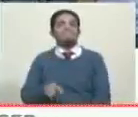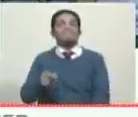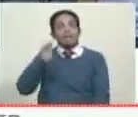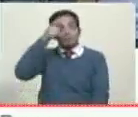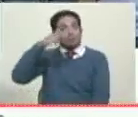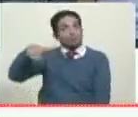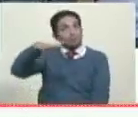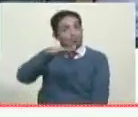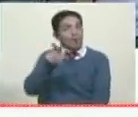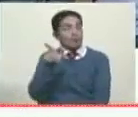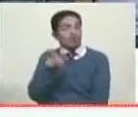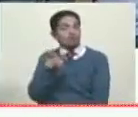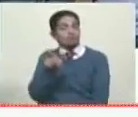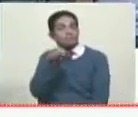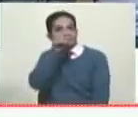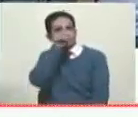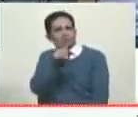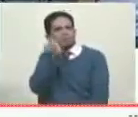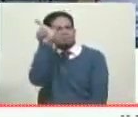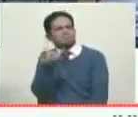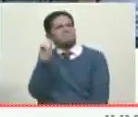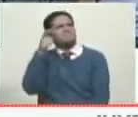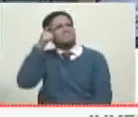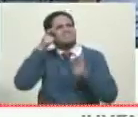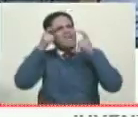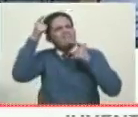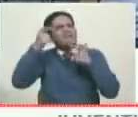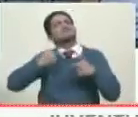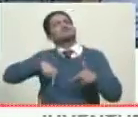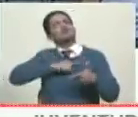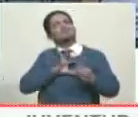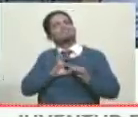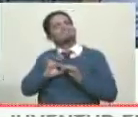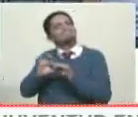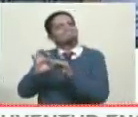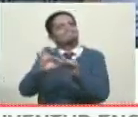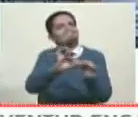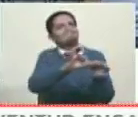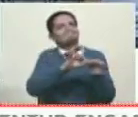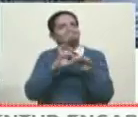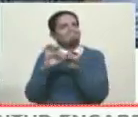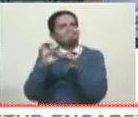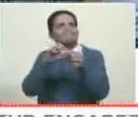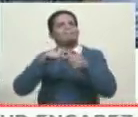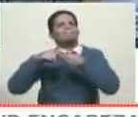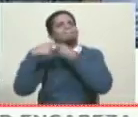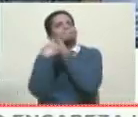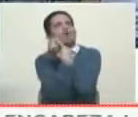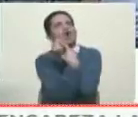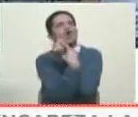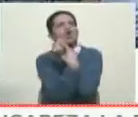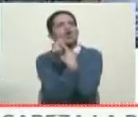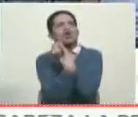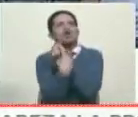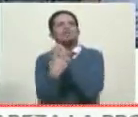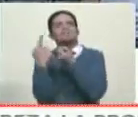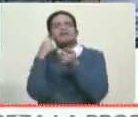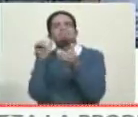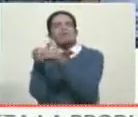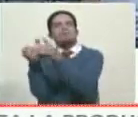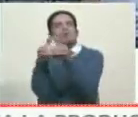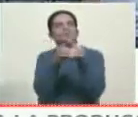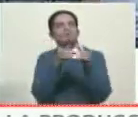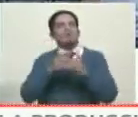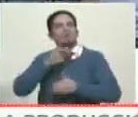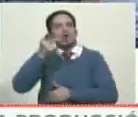del pueblo chavista hermanos y hermanas es la unidad nuestra la unidad del gran polo patriótico de los partidos políticos